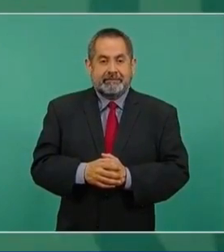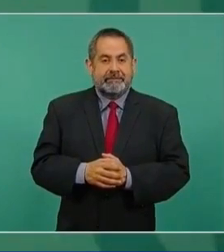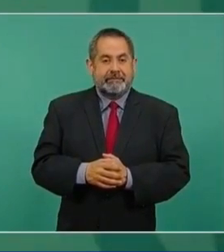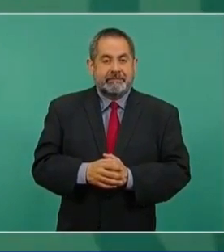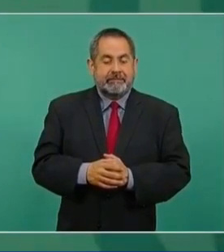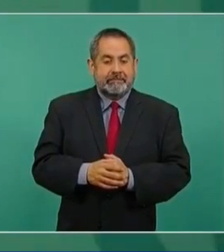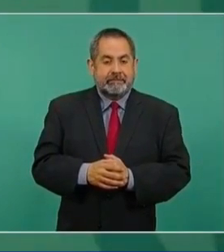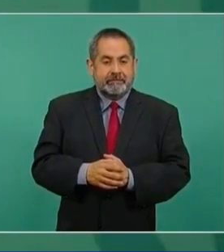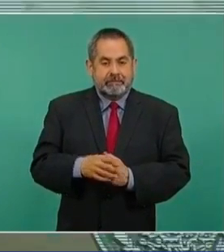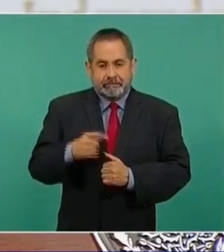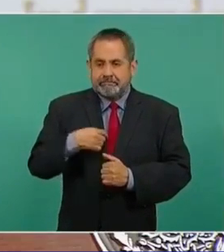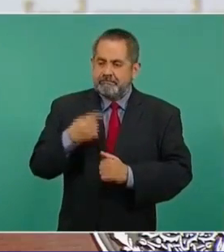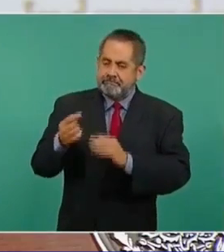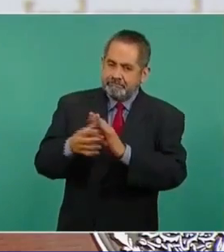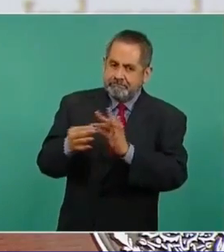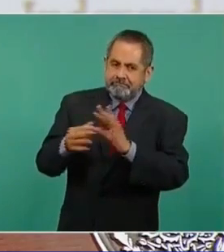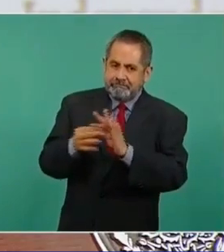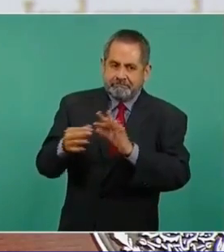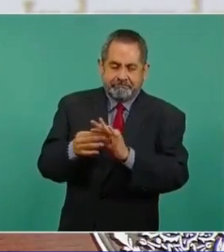Y ya le expliqué